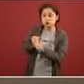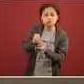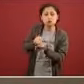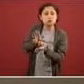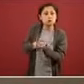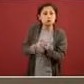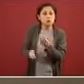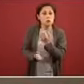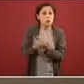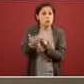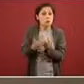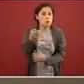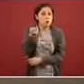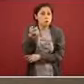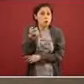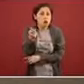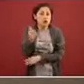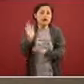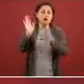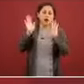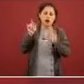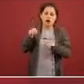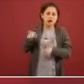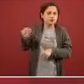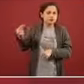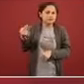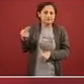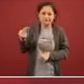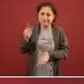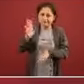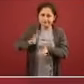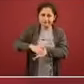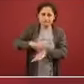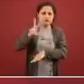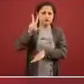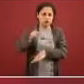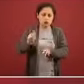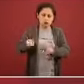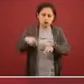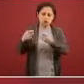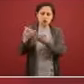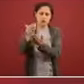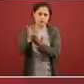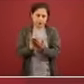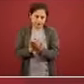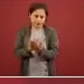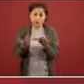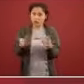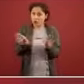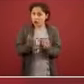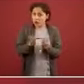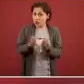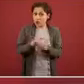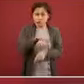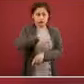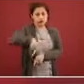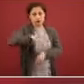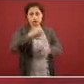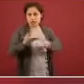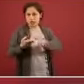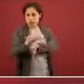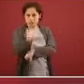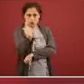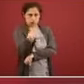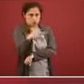no tienen una intensidad importante de enfermedad. Esto es notificación que producen los estados, que